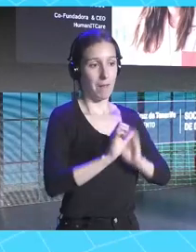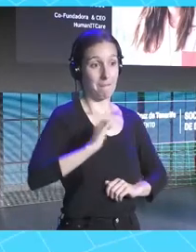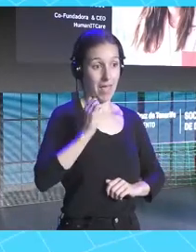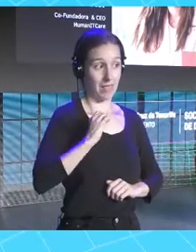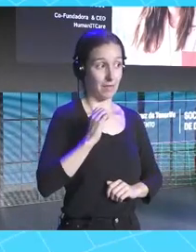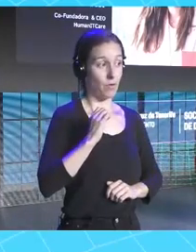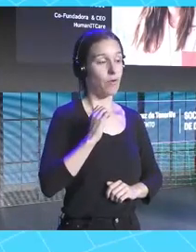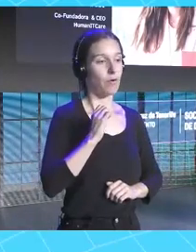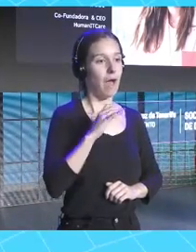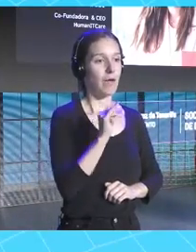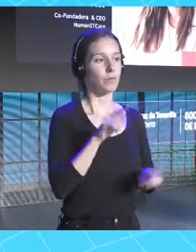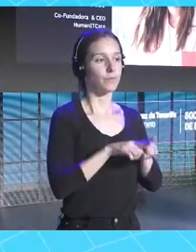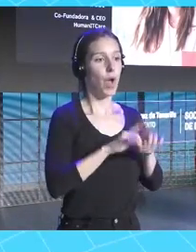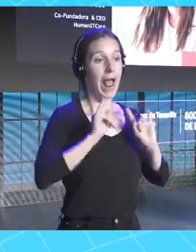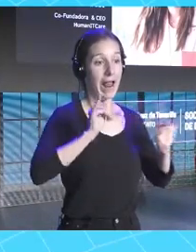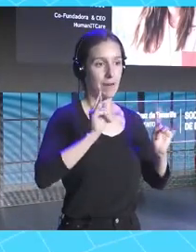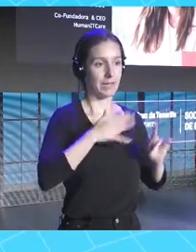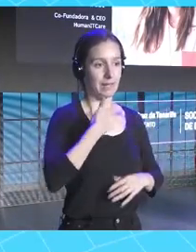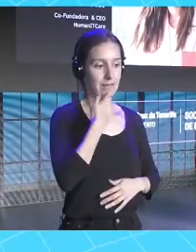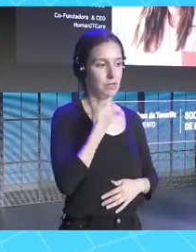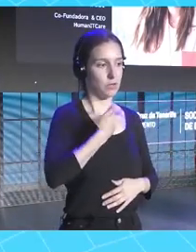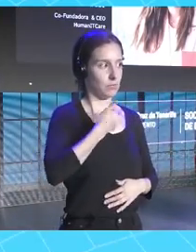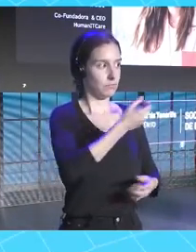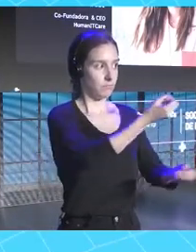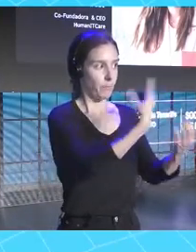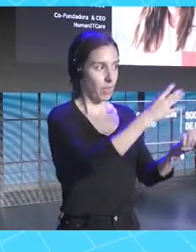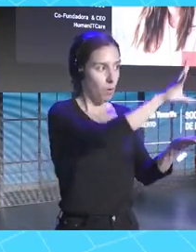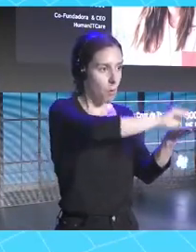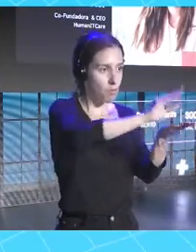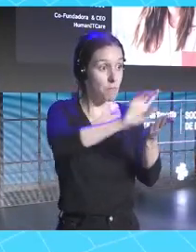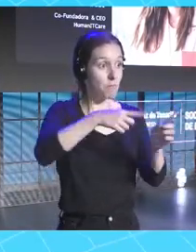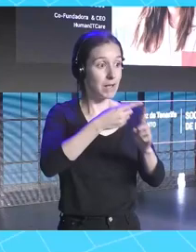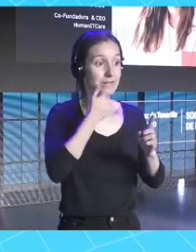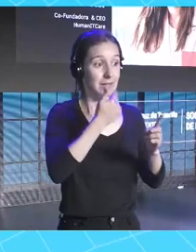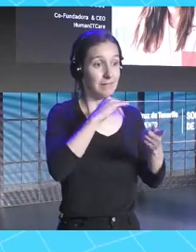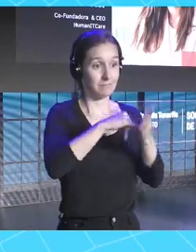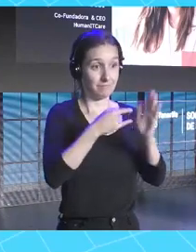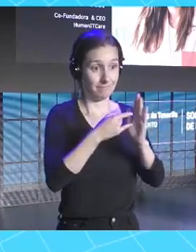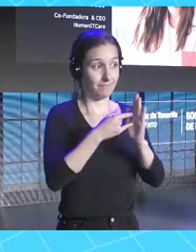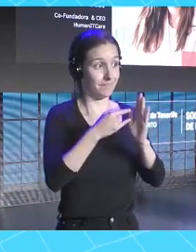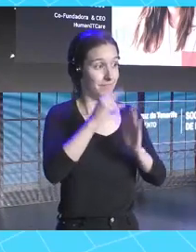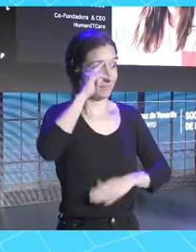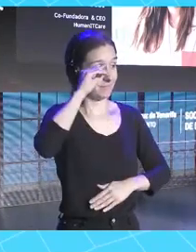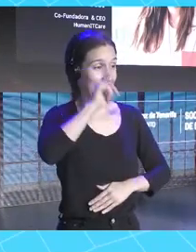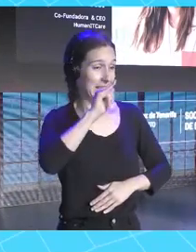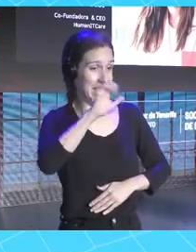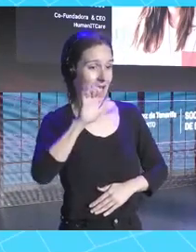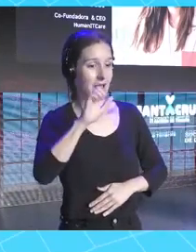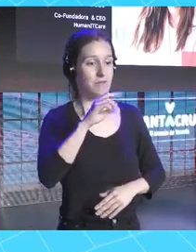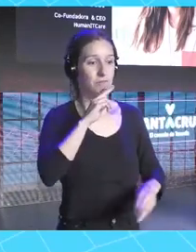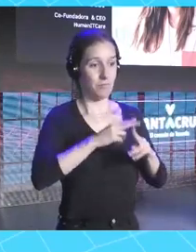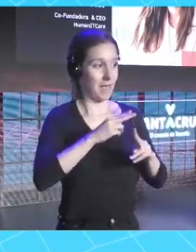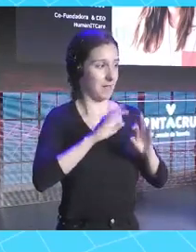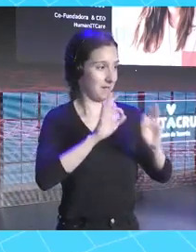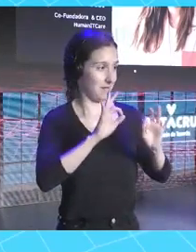que lo que hacen es no solamente colección o información sino que a través de diferentes algoritmos de Inteligencia artificial que se llaman Machine learning lo que puede hacer